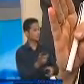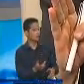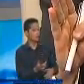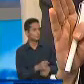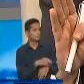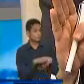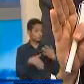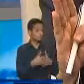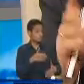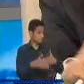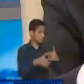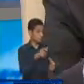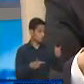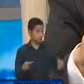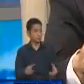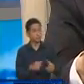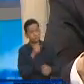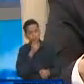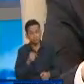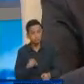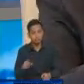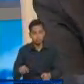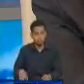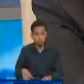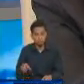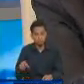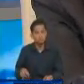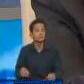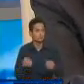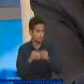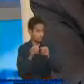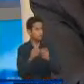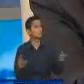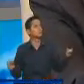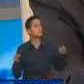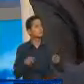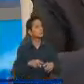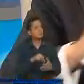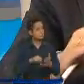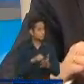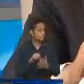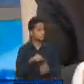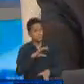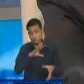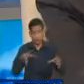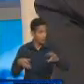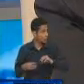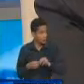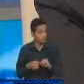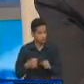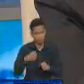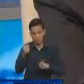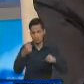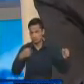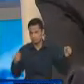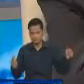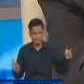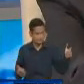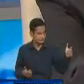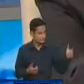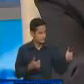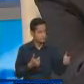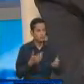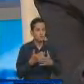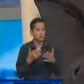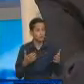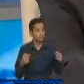realidad por un lado, por otro lado es el concepto de ciudades. Cada día ahí se va... todo al urbano y lo rural queda. Entonces, el tema de